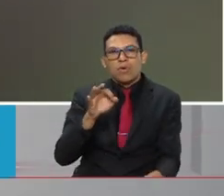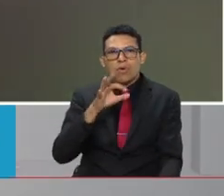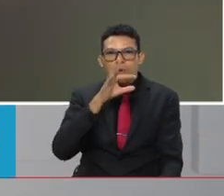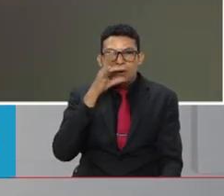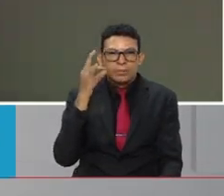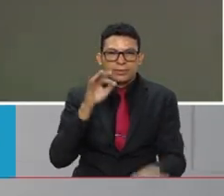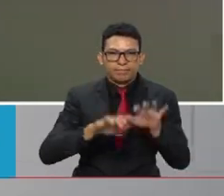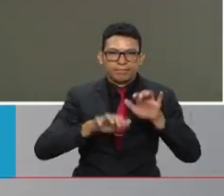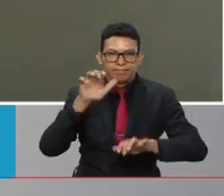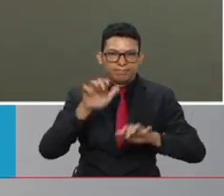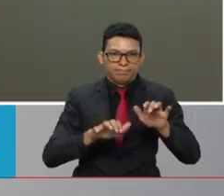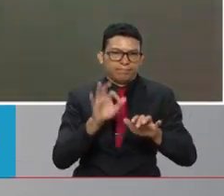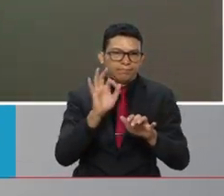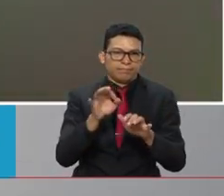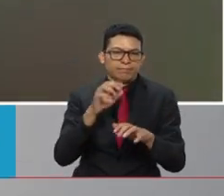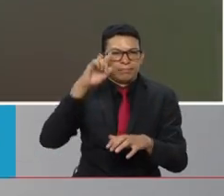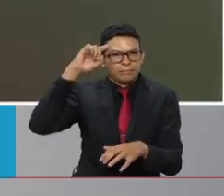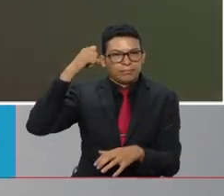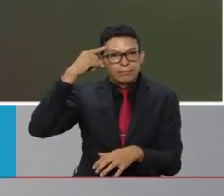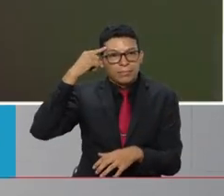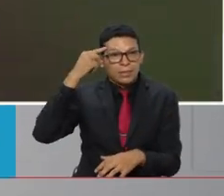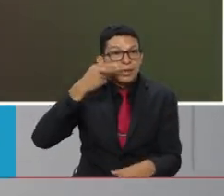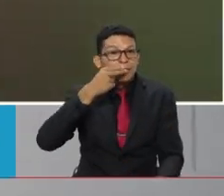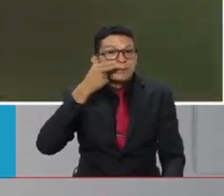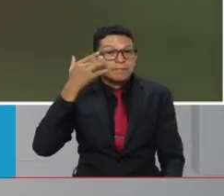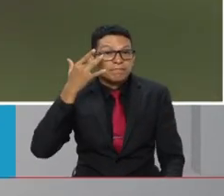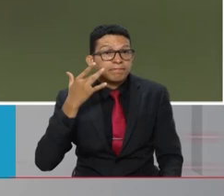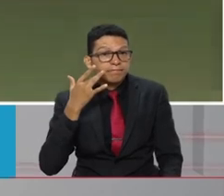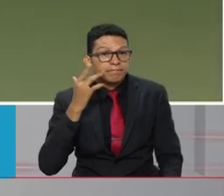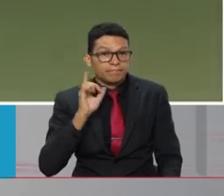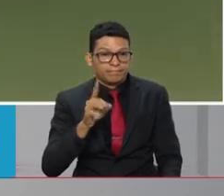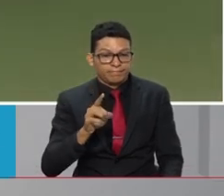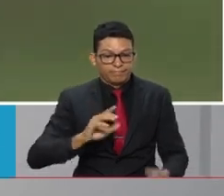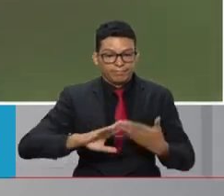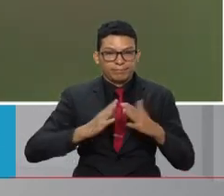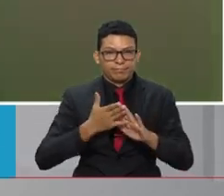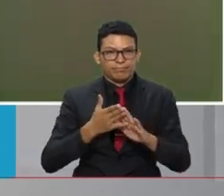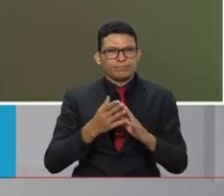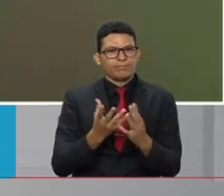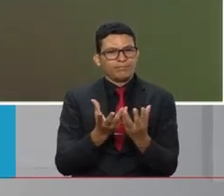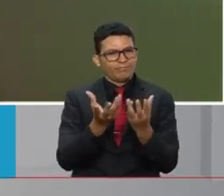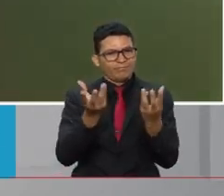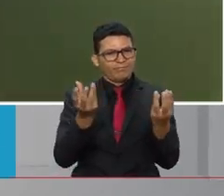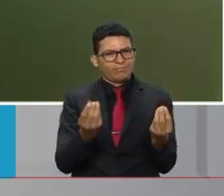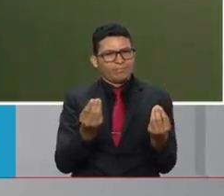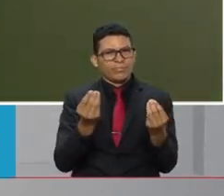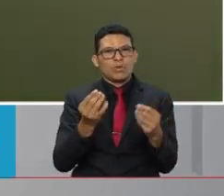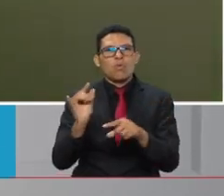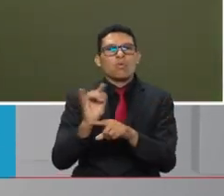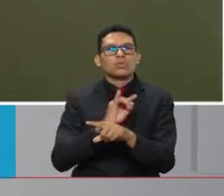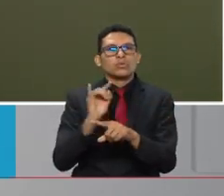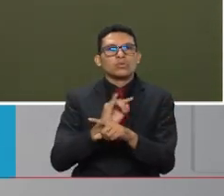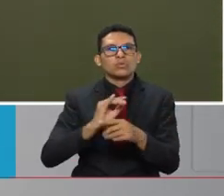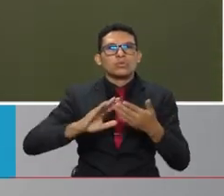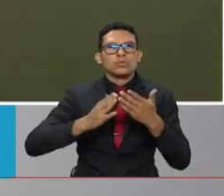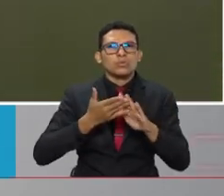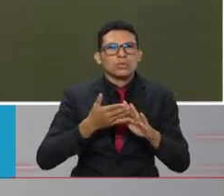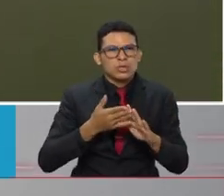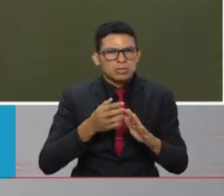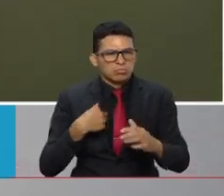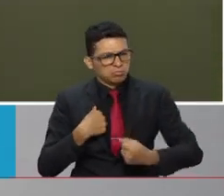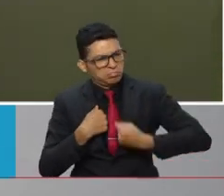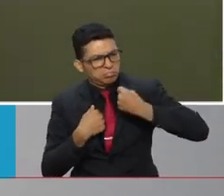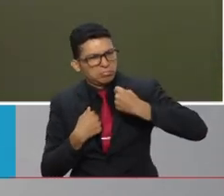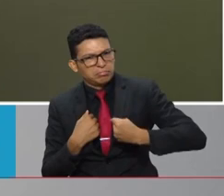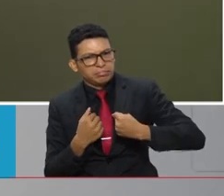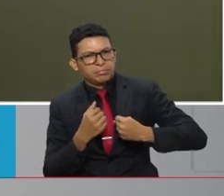de gobierno de dicha localidad. El pueblo indígena de Quisgo denunció que los grupos armados estarían utilizando a las comunidades como escudos